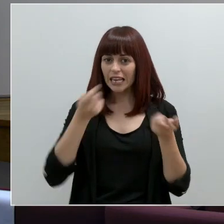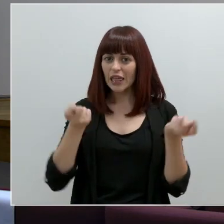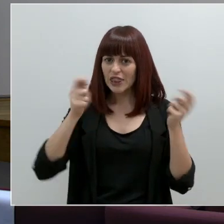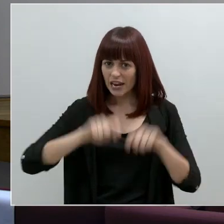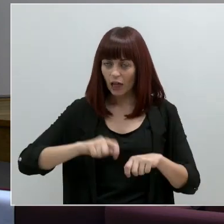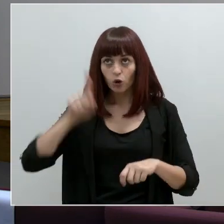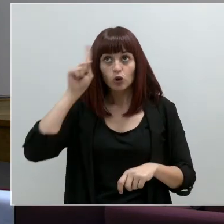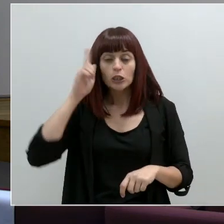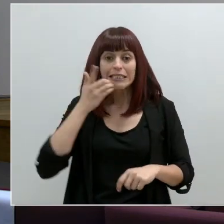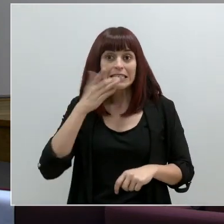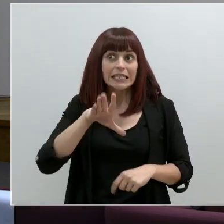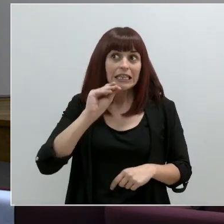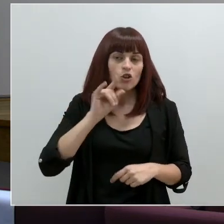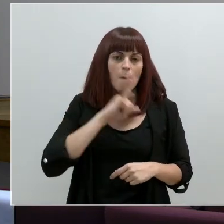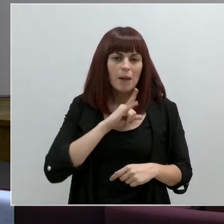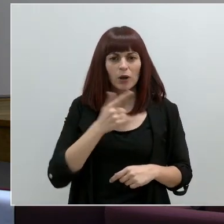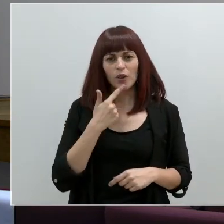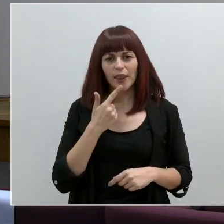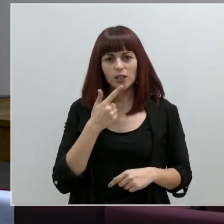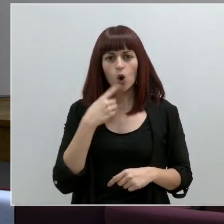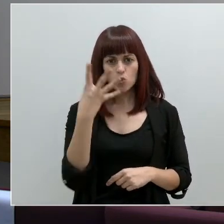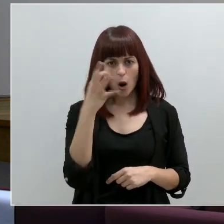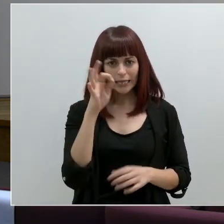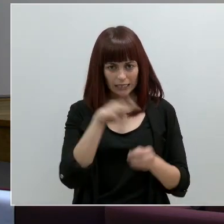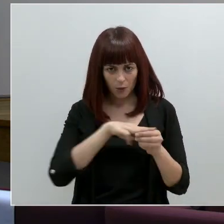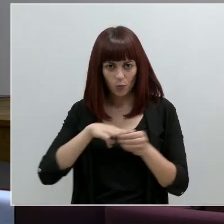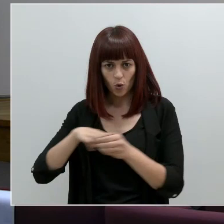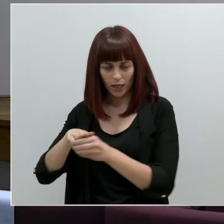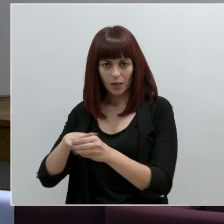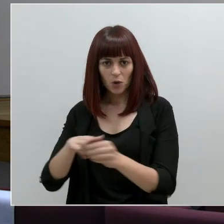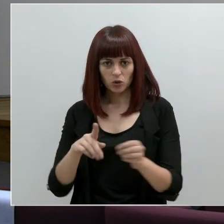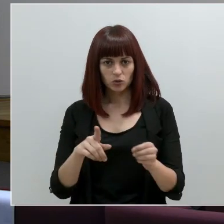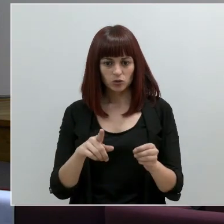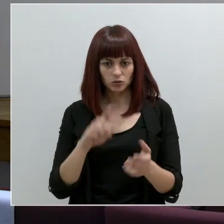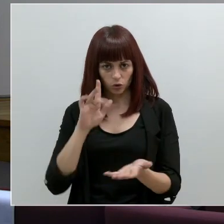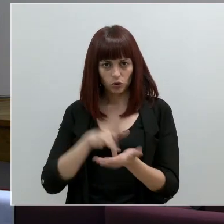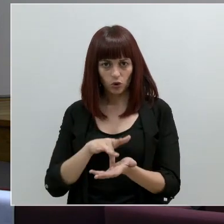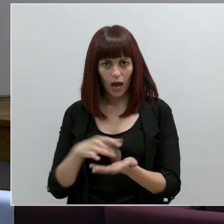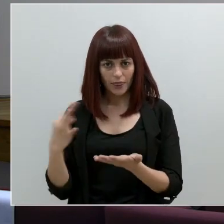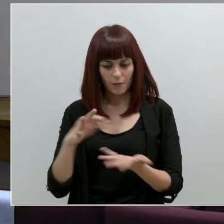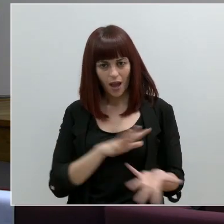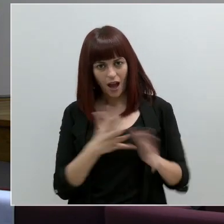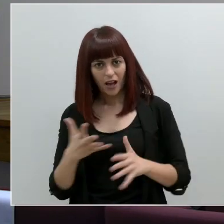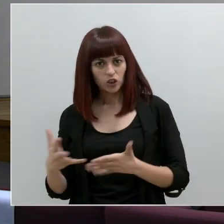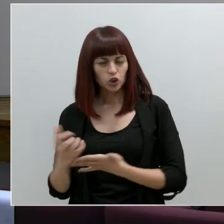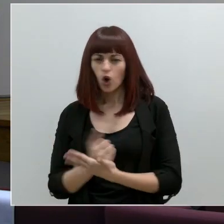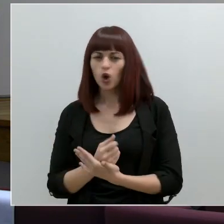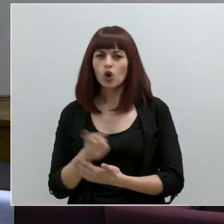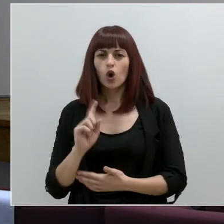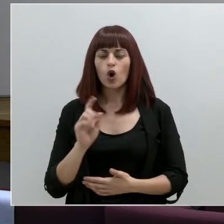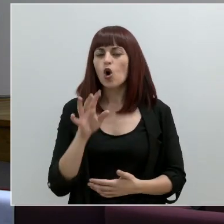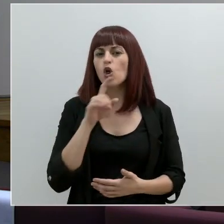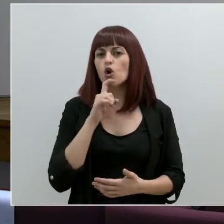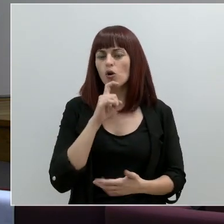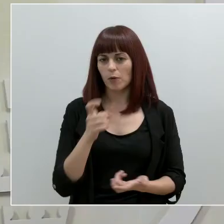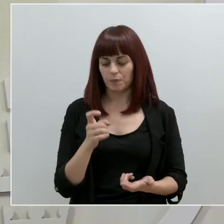mal, creo que se extiende a los 40 municipios que no están en riesgo extremo, no, o solo los que estaban en más de 2.000, como estaba la semana